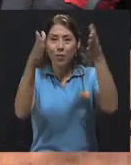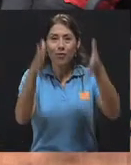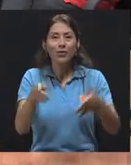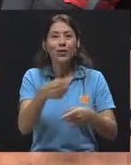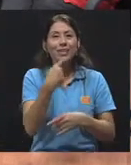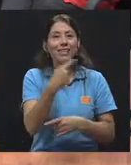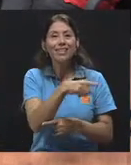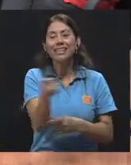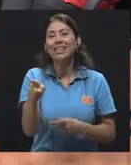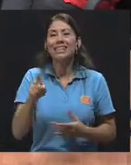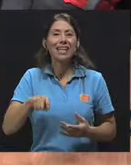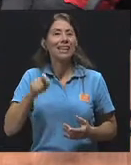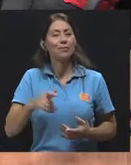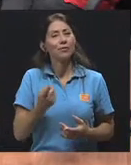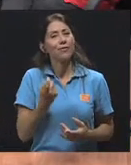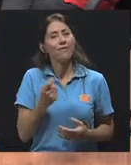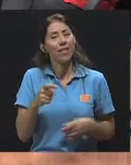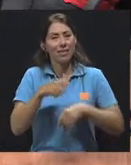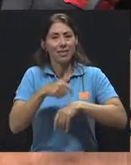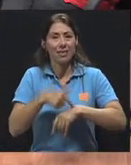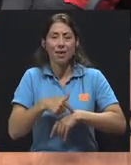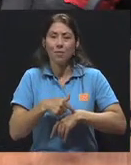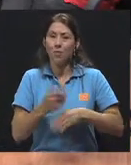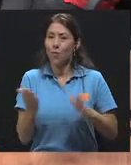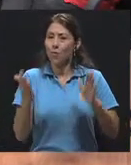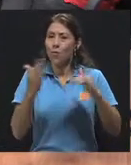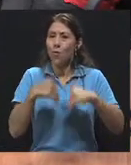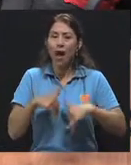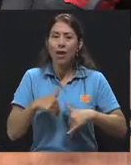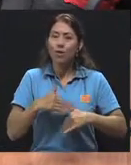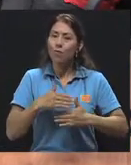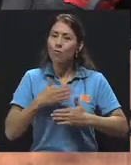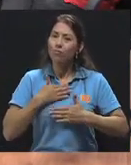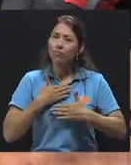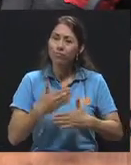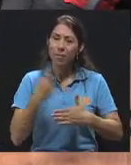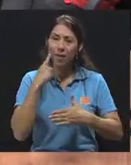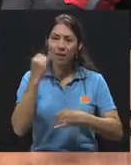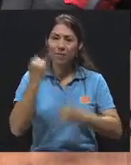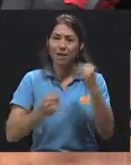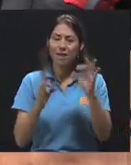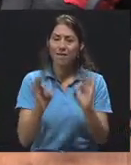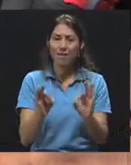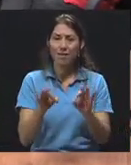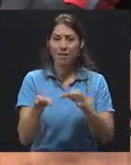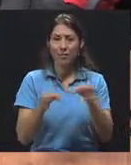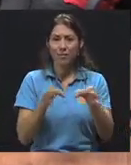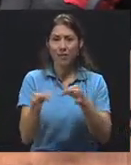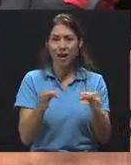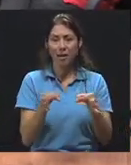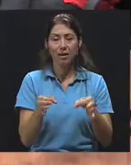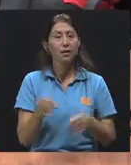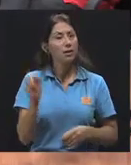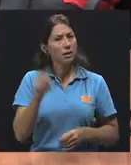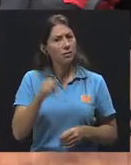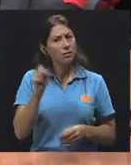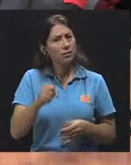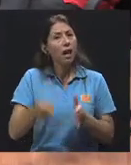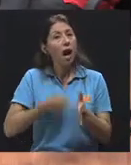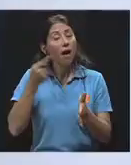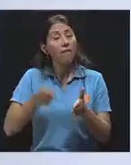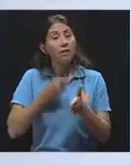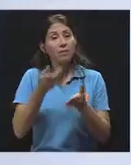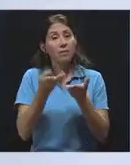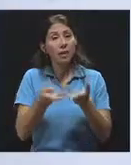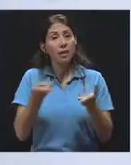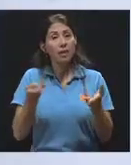holgura todos los contenidos, uh-huh, que tenían los manuales, entonces nosotros vamos reaccionando. Sí, o muchas veces incluso de repente el material podía ser